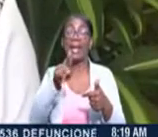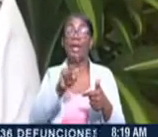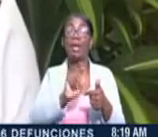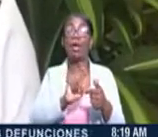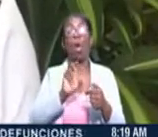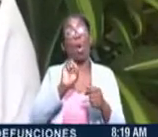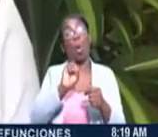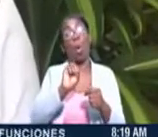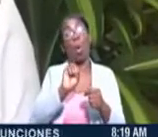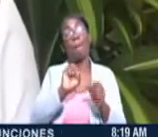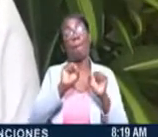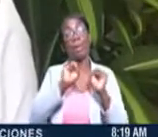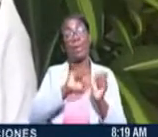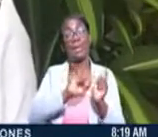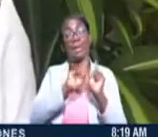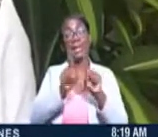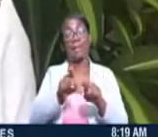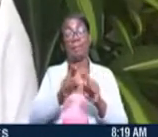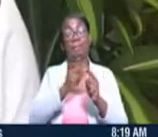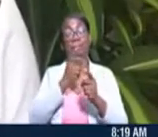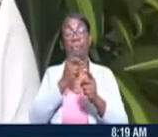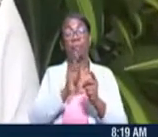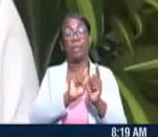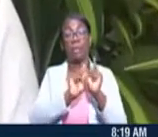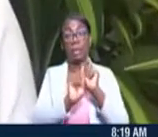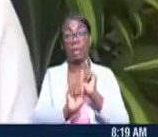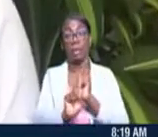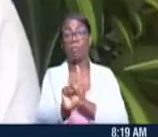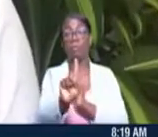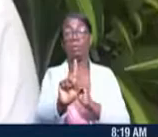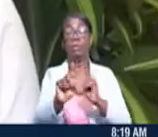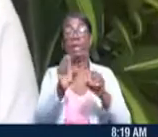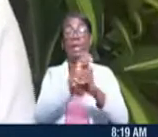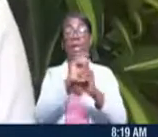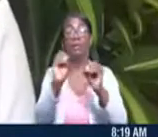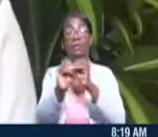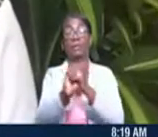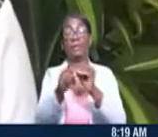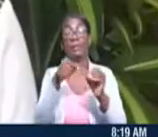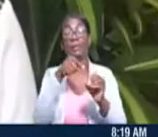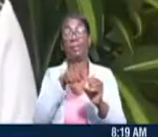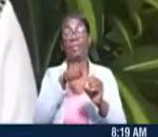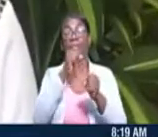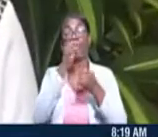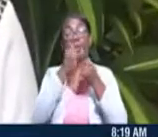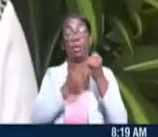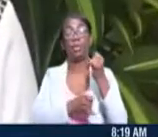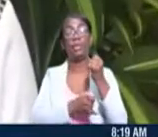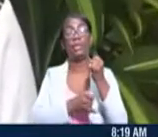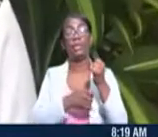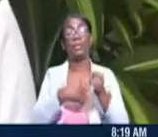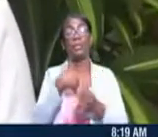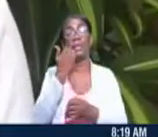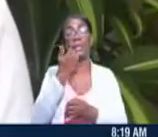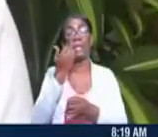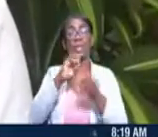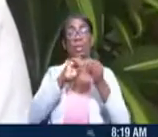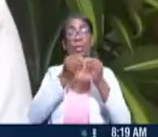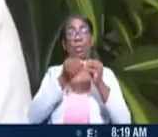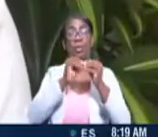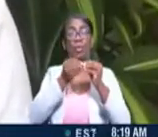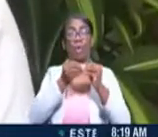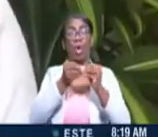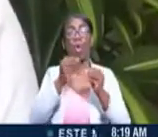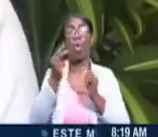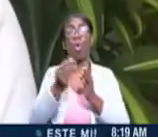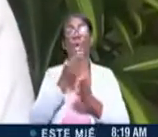la agencia más cercana del BDA a nivel nacional o del ARAP. Y por último, le pudiéramos facilitar el número de teléfono de WhatsApp del